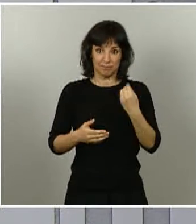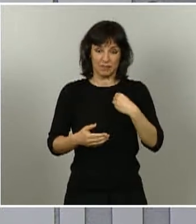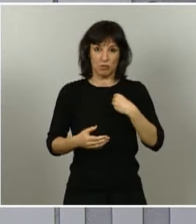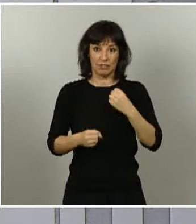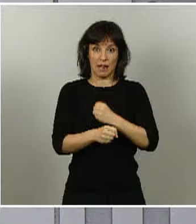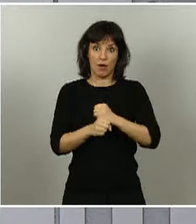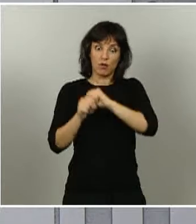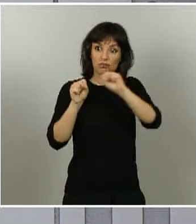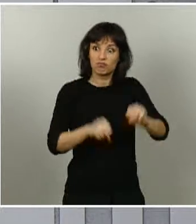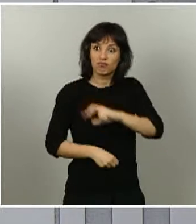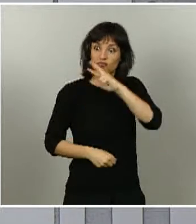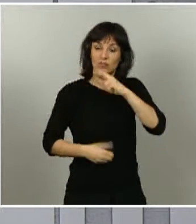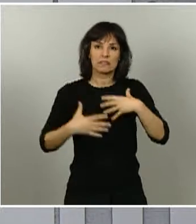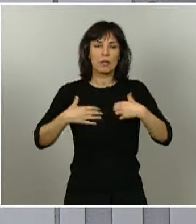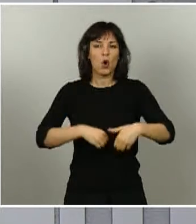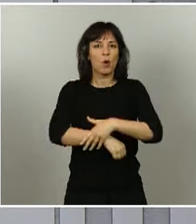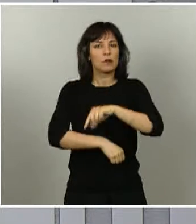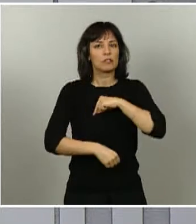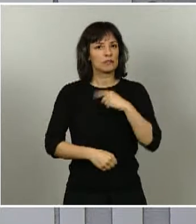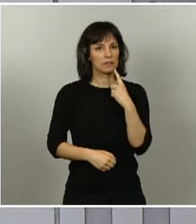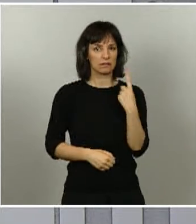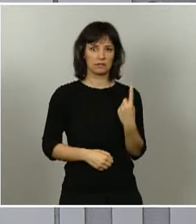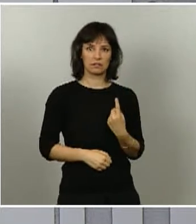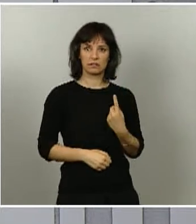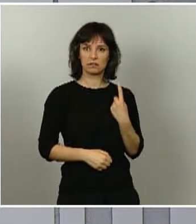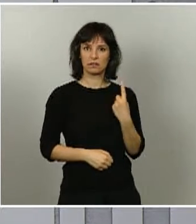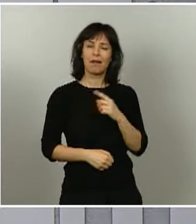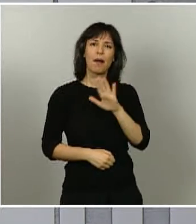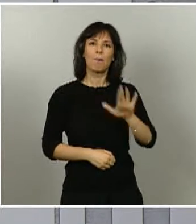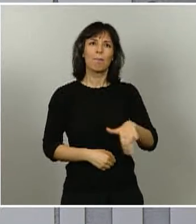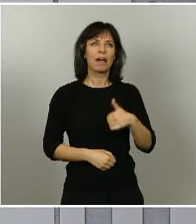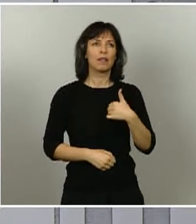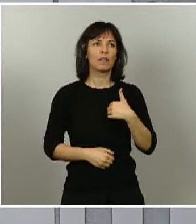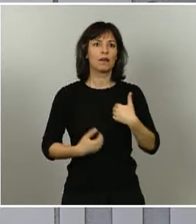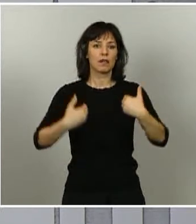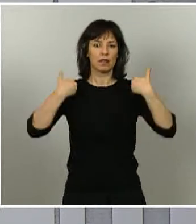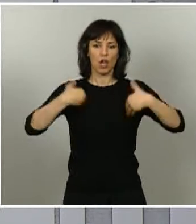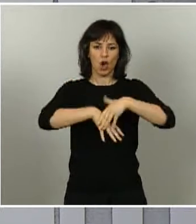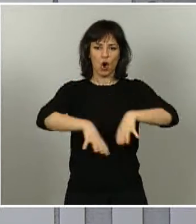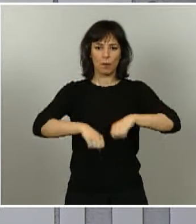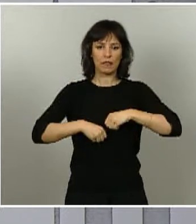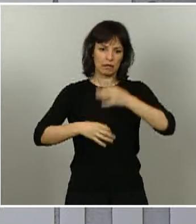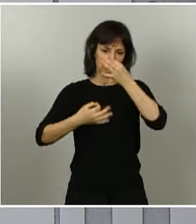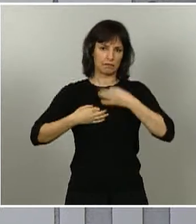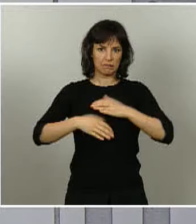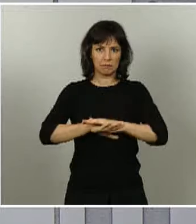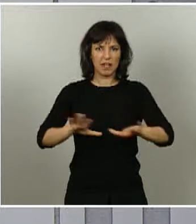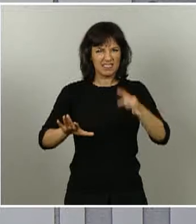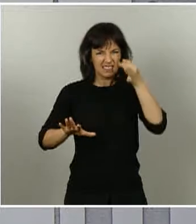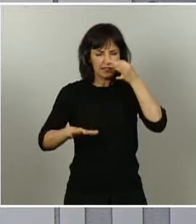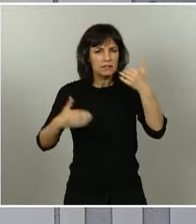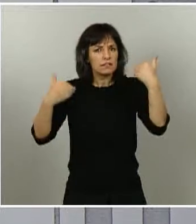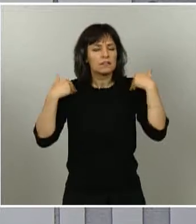solo le compete a aquellos que tenemos la responsabilidad del Ejecutivo, cuando esto es una tarea colectiva y en la que,